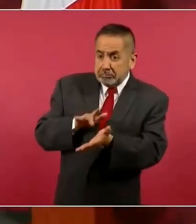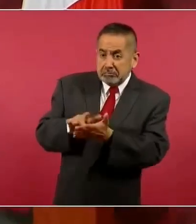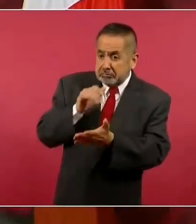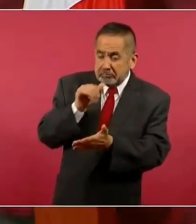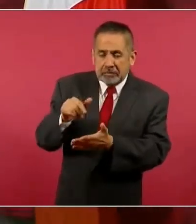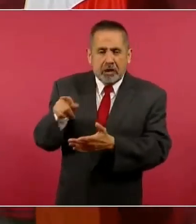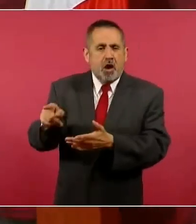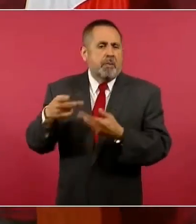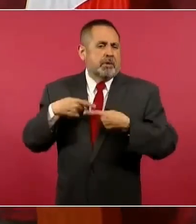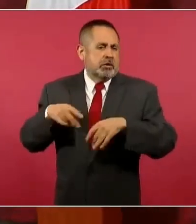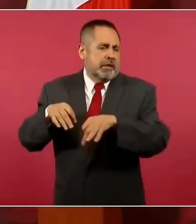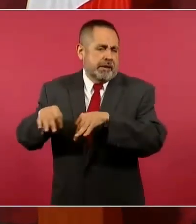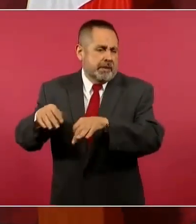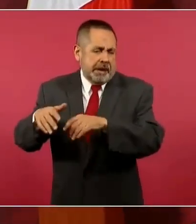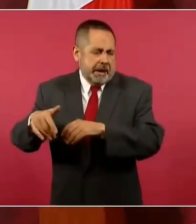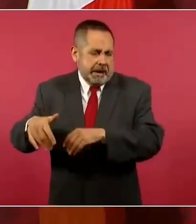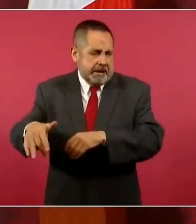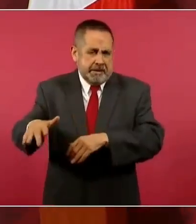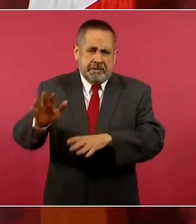a un obrero,